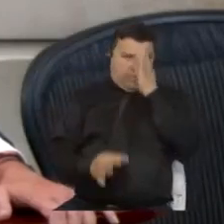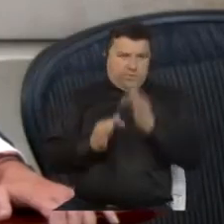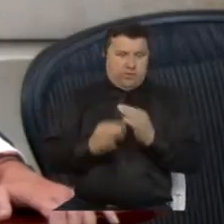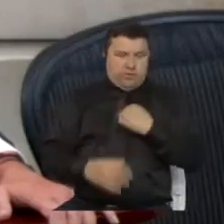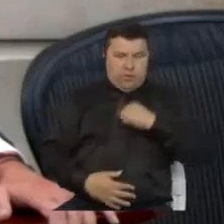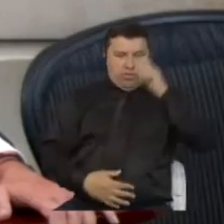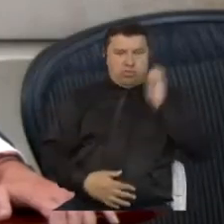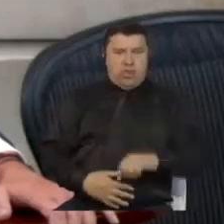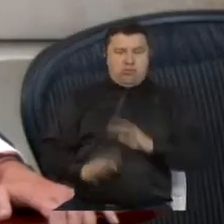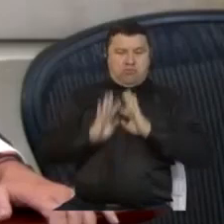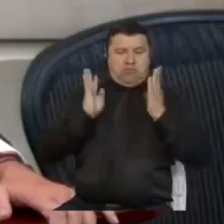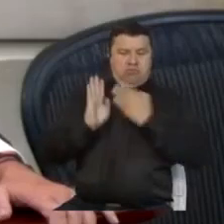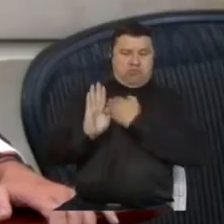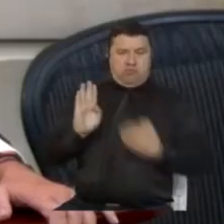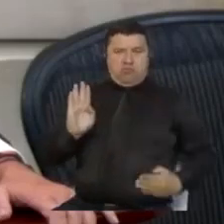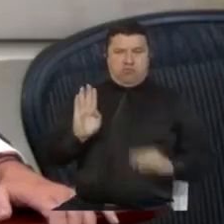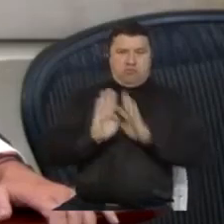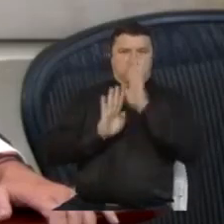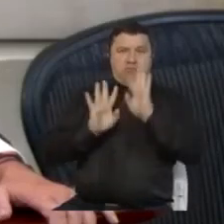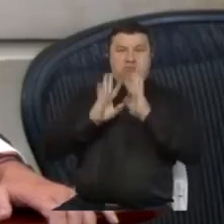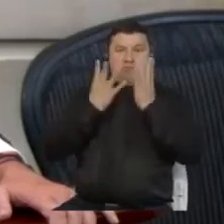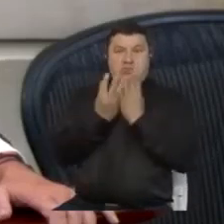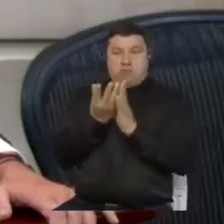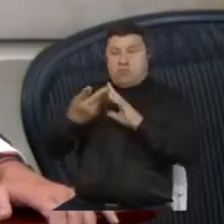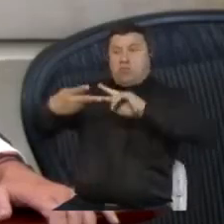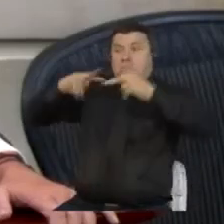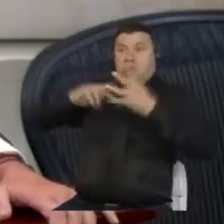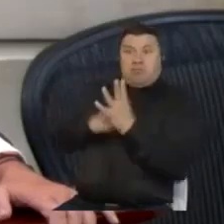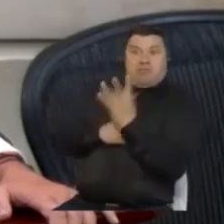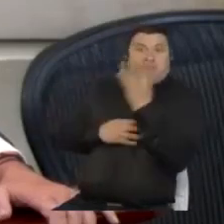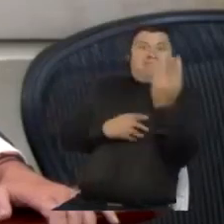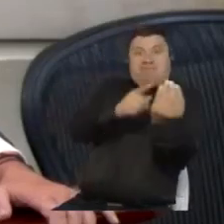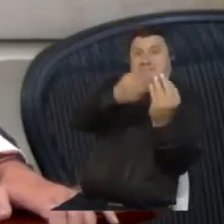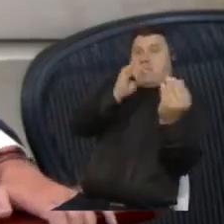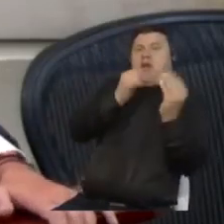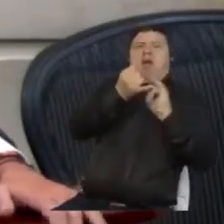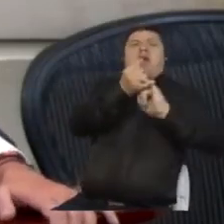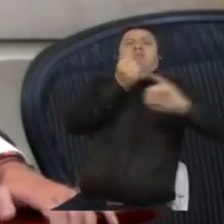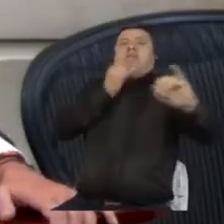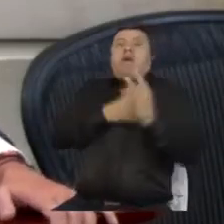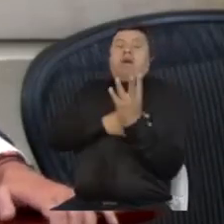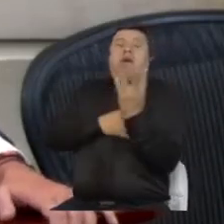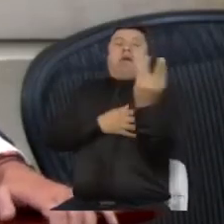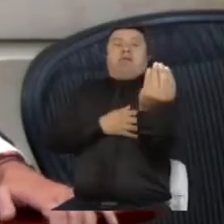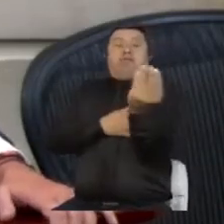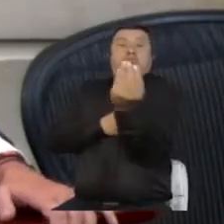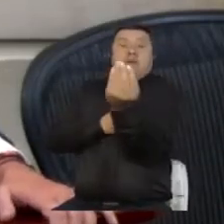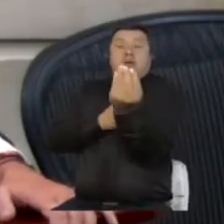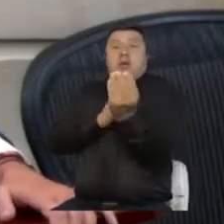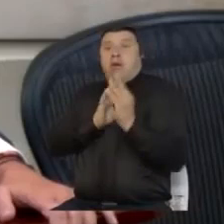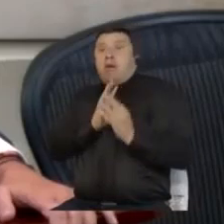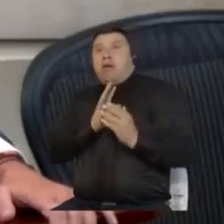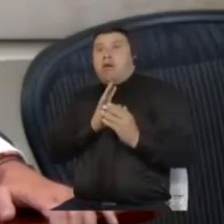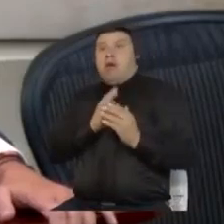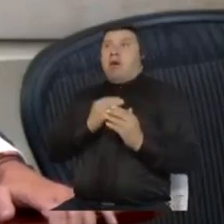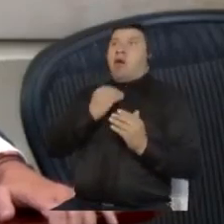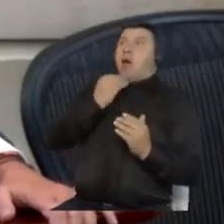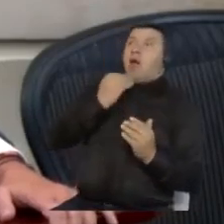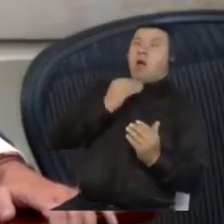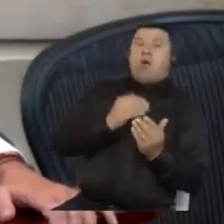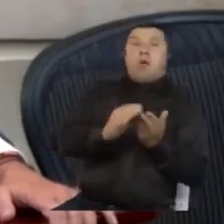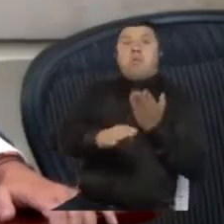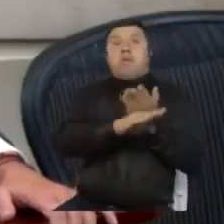es mi deber que los senadores de la oposición o los senadores de la independencia cuando están exponiendo